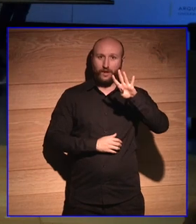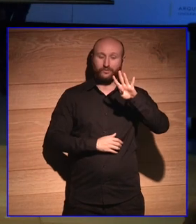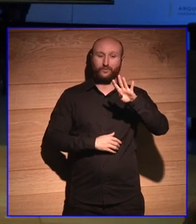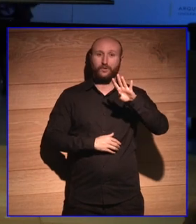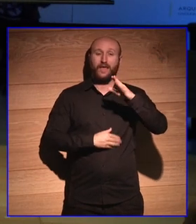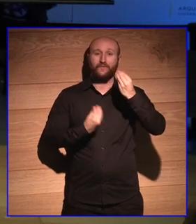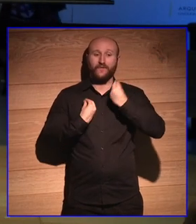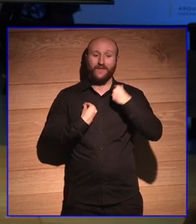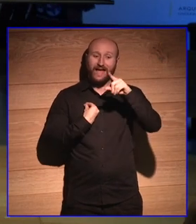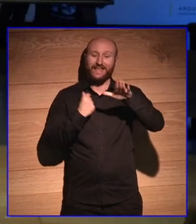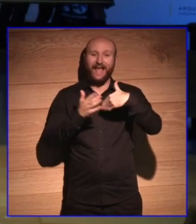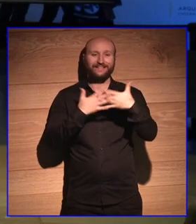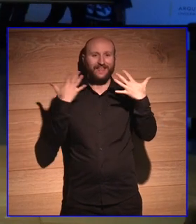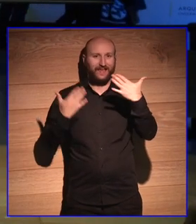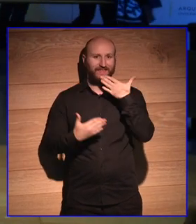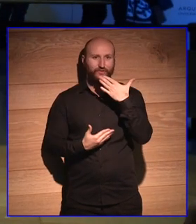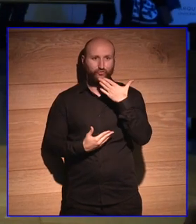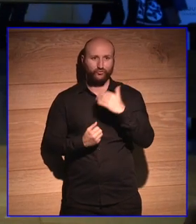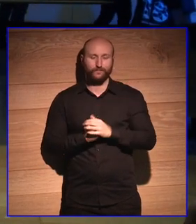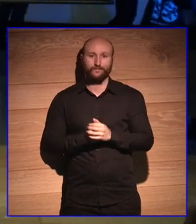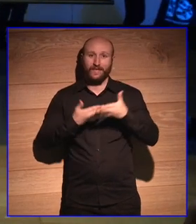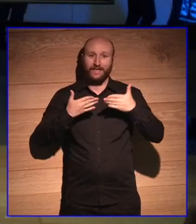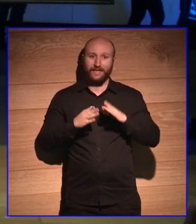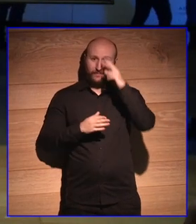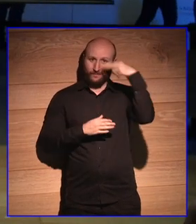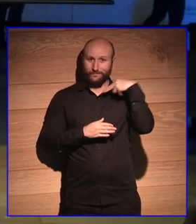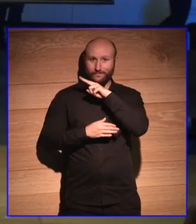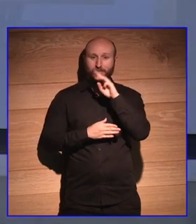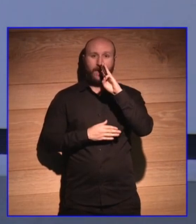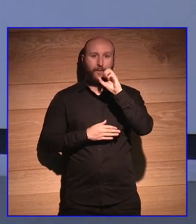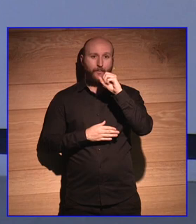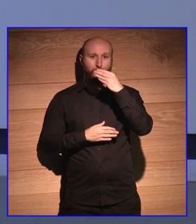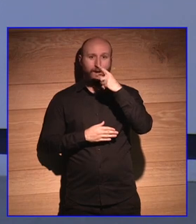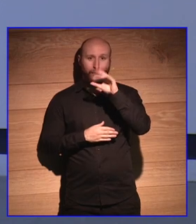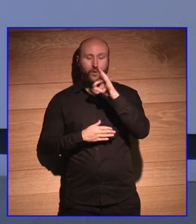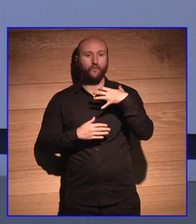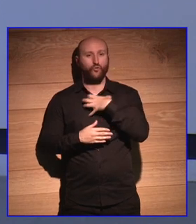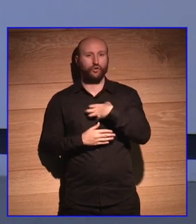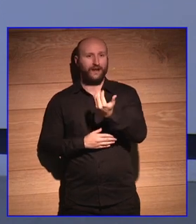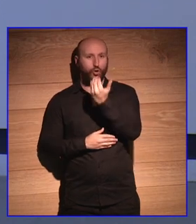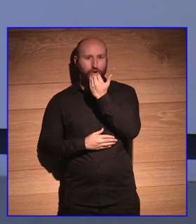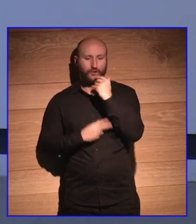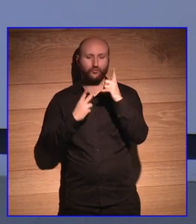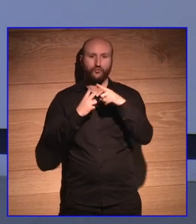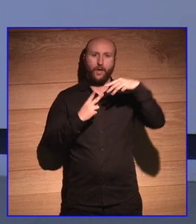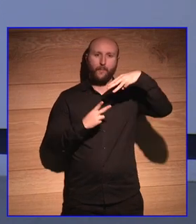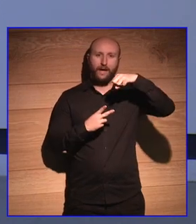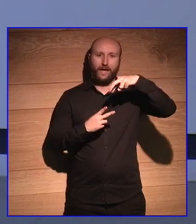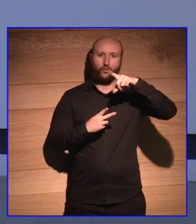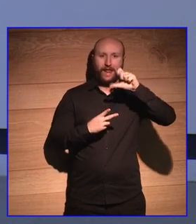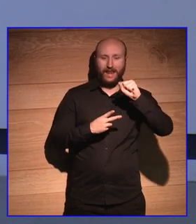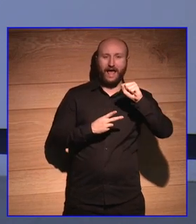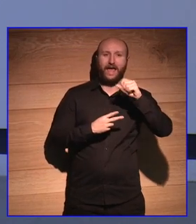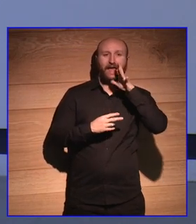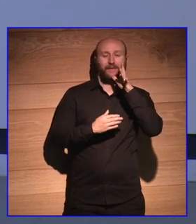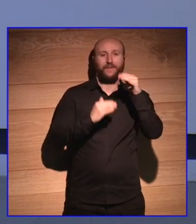de su vida era hija del matrimonio formado por pablo de pablos un funcionario de correos y manuela cerezo ama de casa